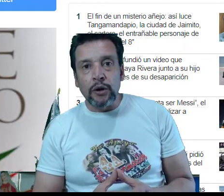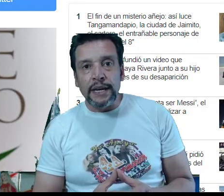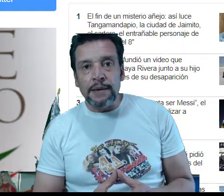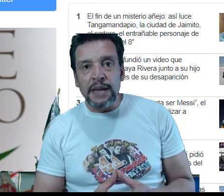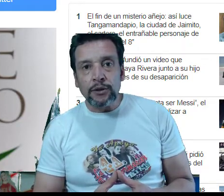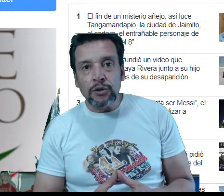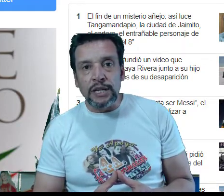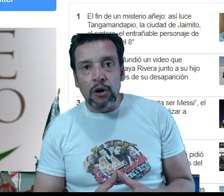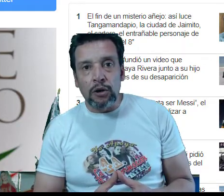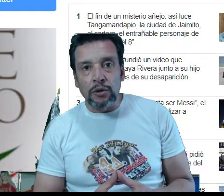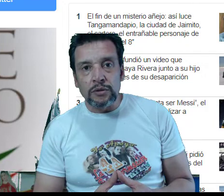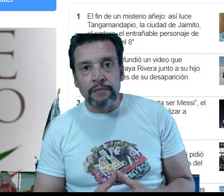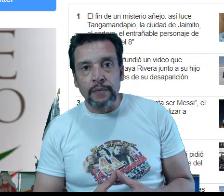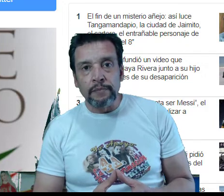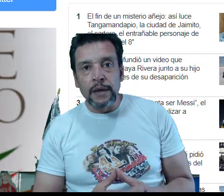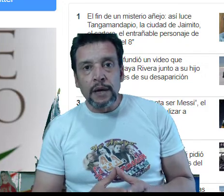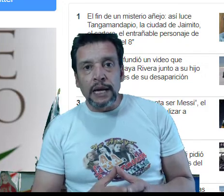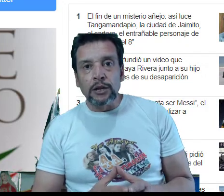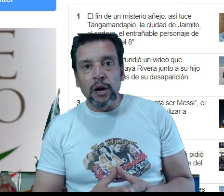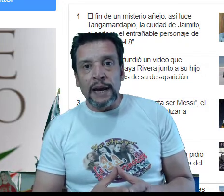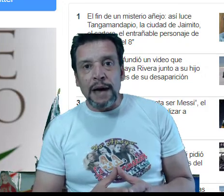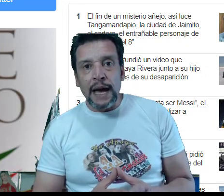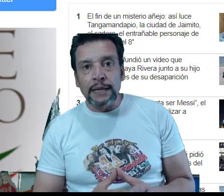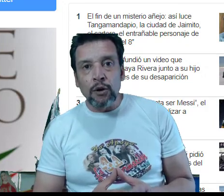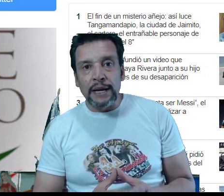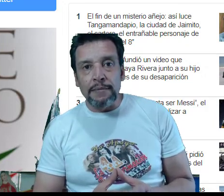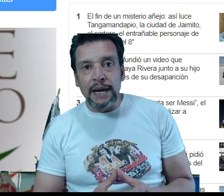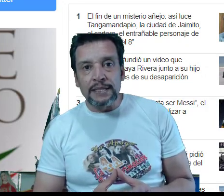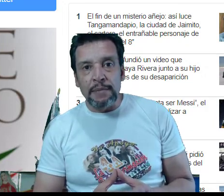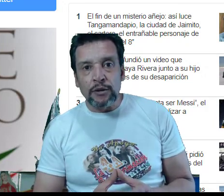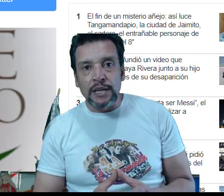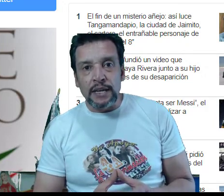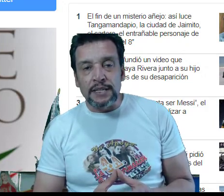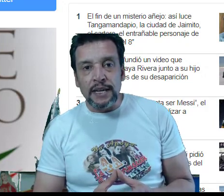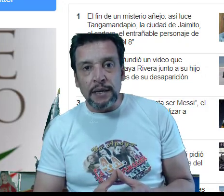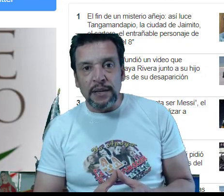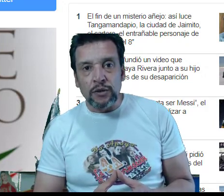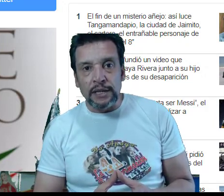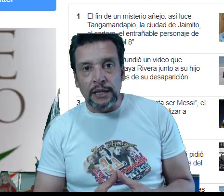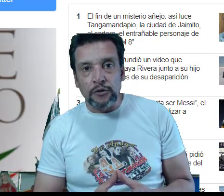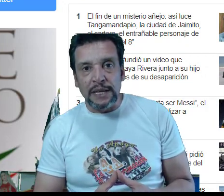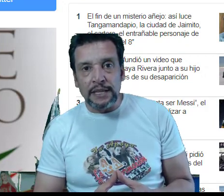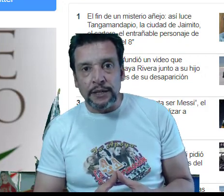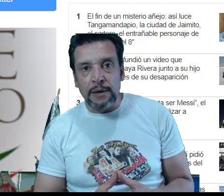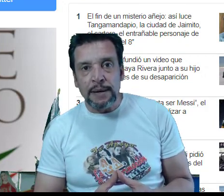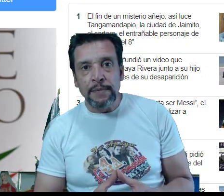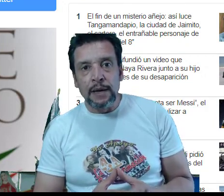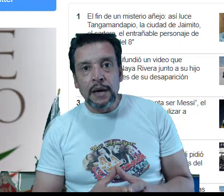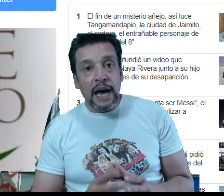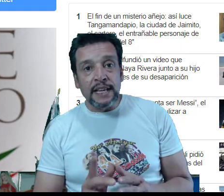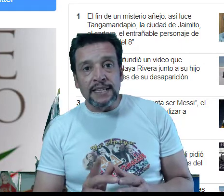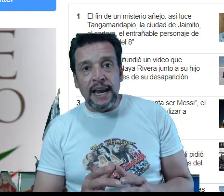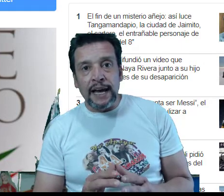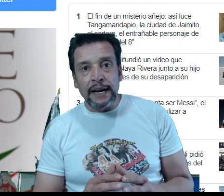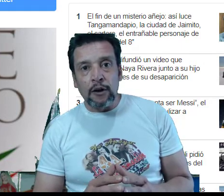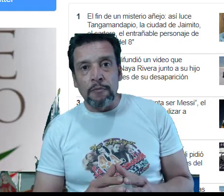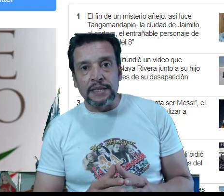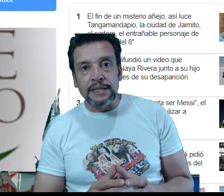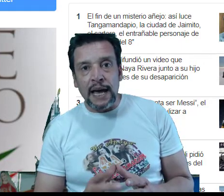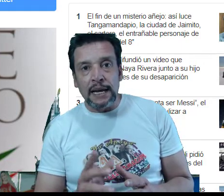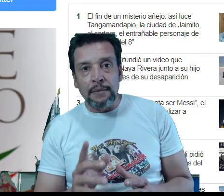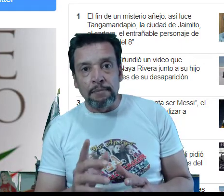muchos corregimientos y logros. El dólar bajando a niveles de menos de 17 pesos en el 2019, antes de la